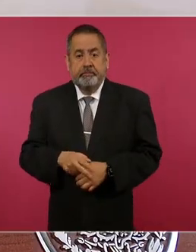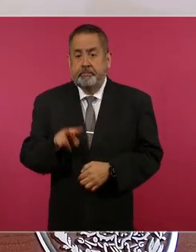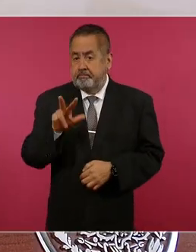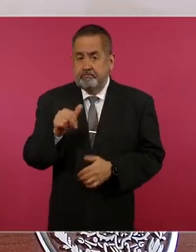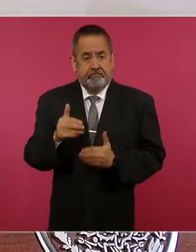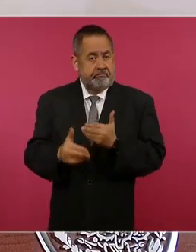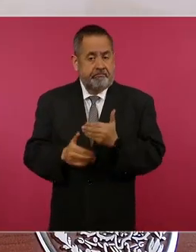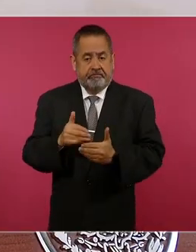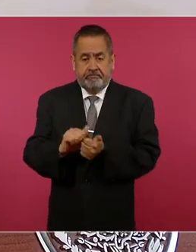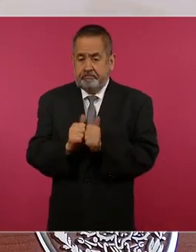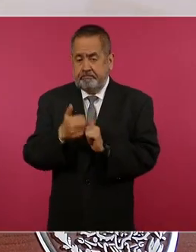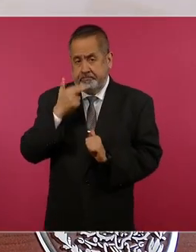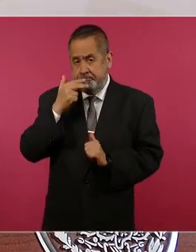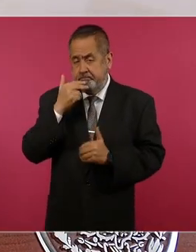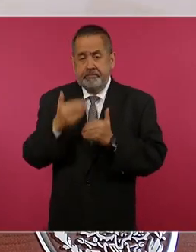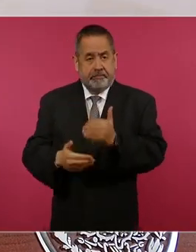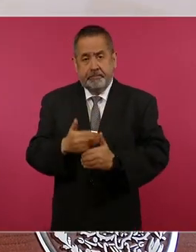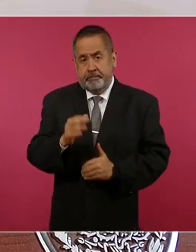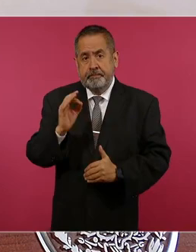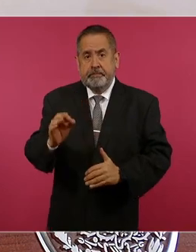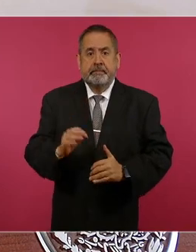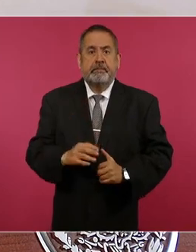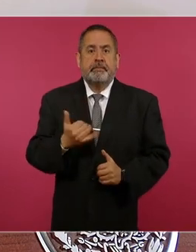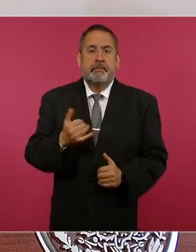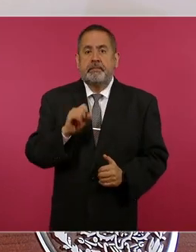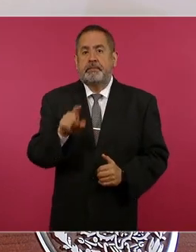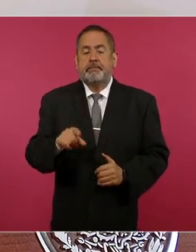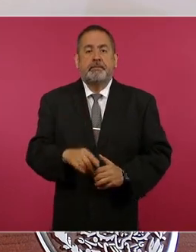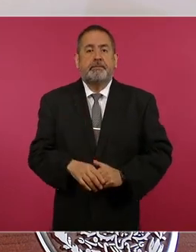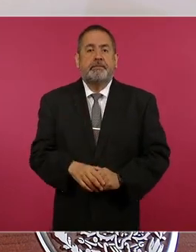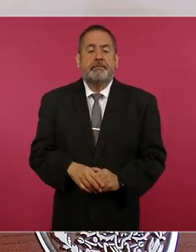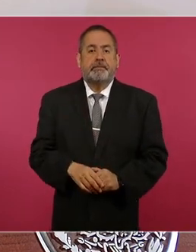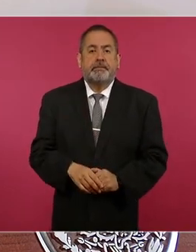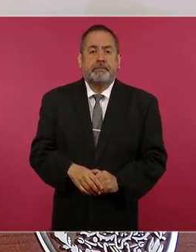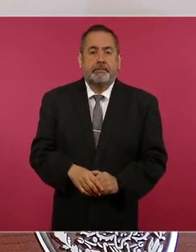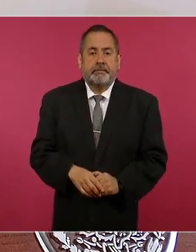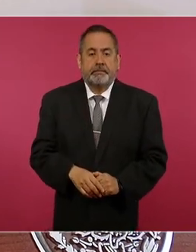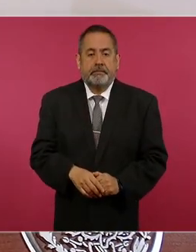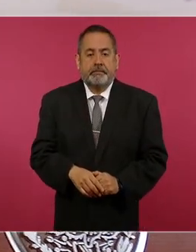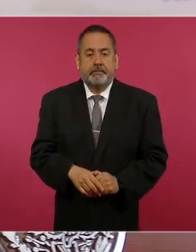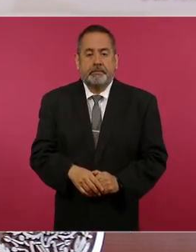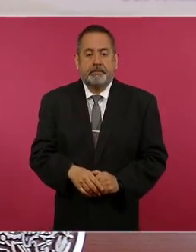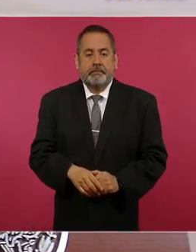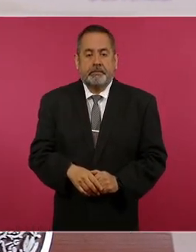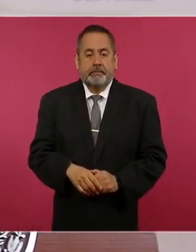y se acabó la corrupción